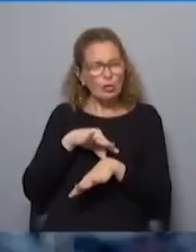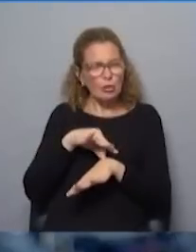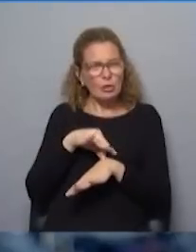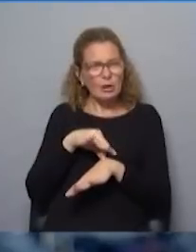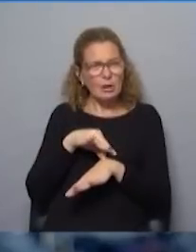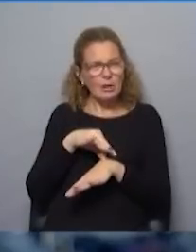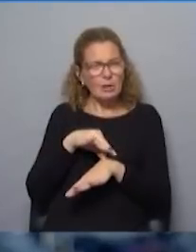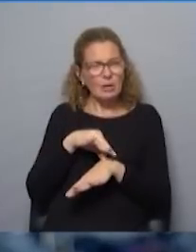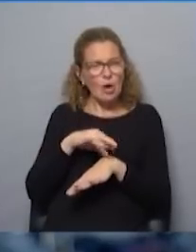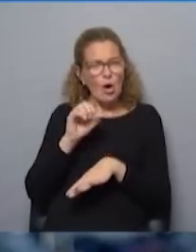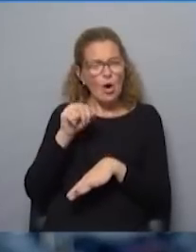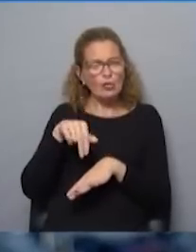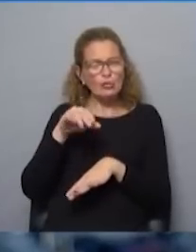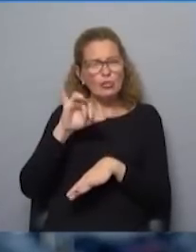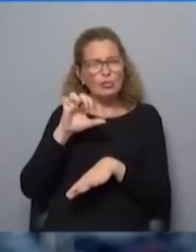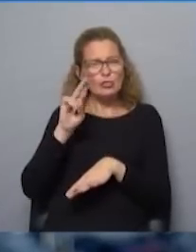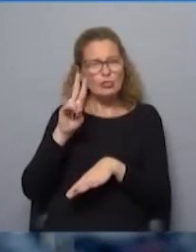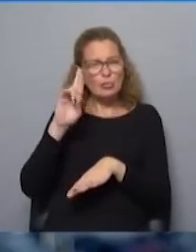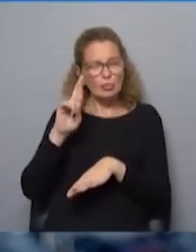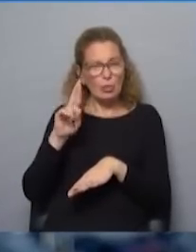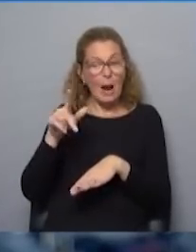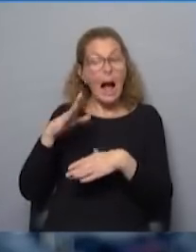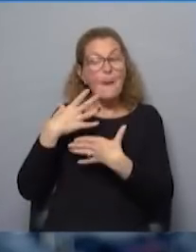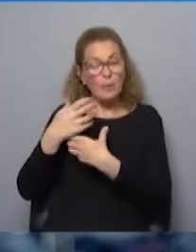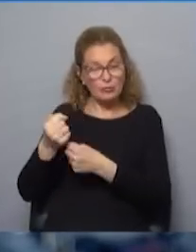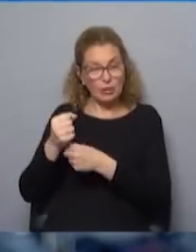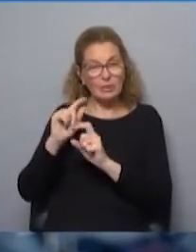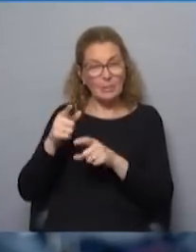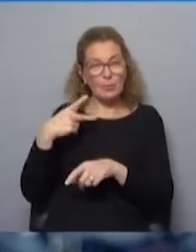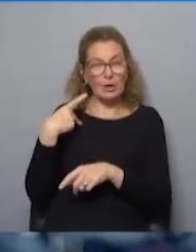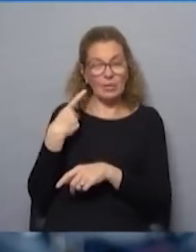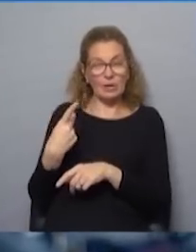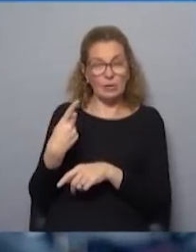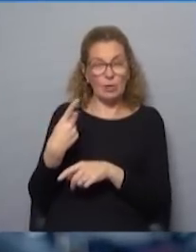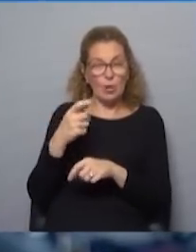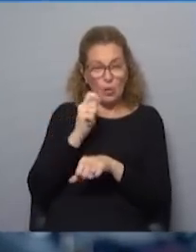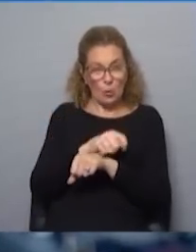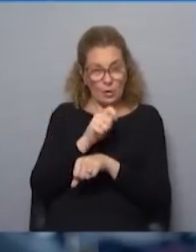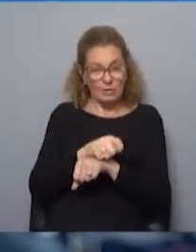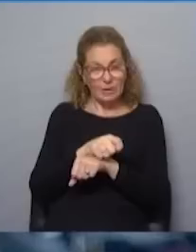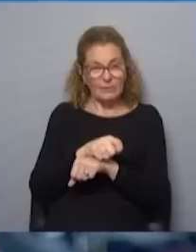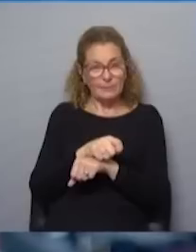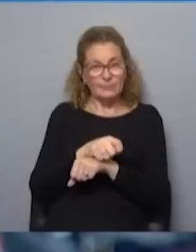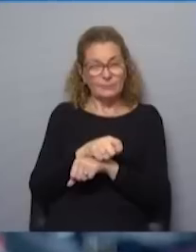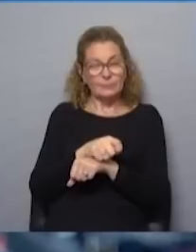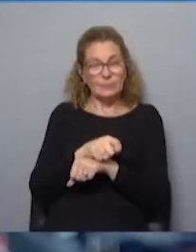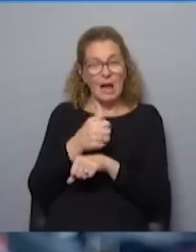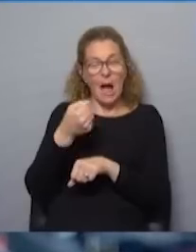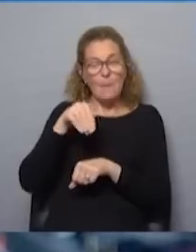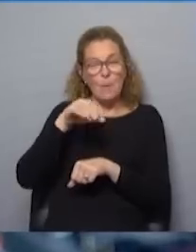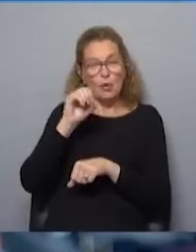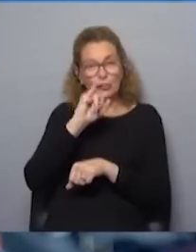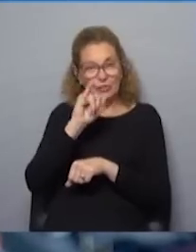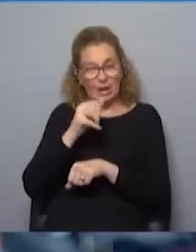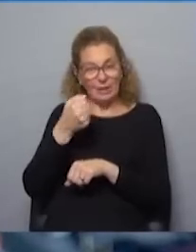bonjour avalado por el director de asuntos jurídicos el doctor legal vamos a